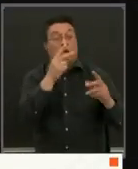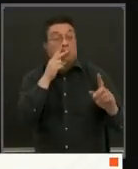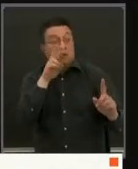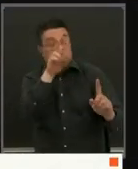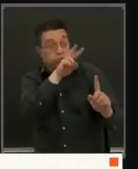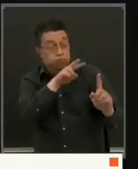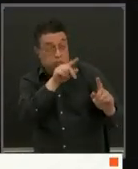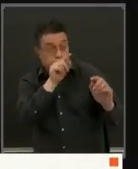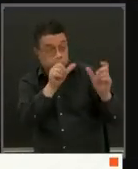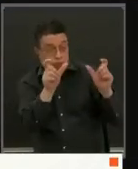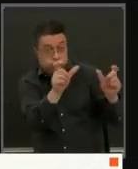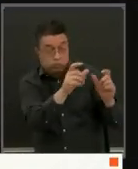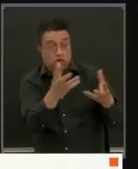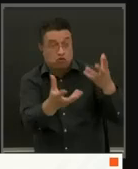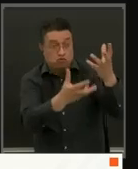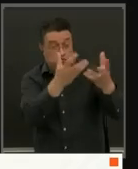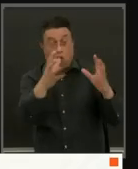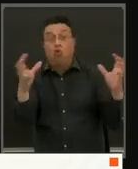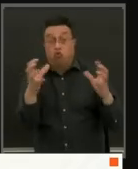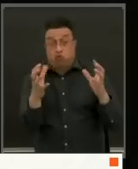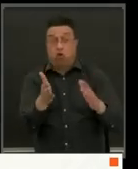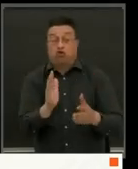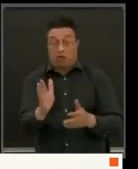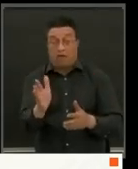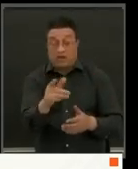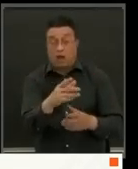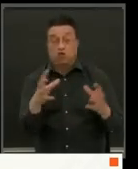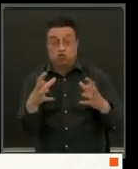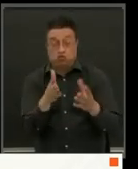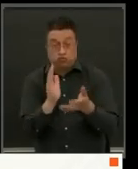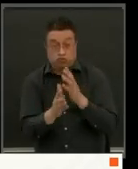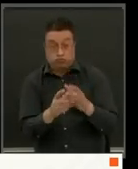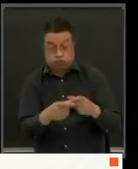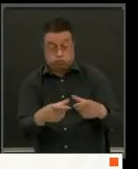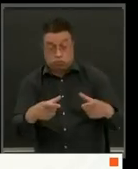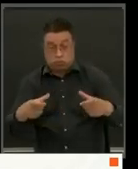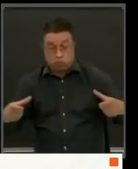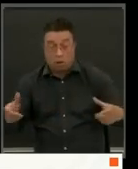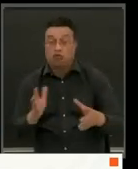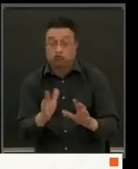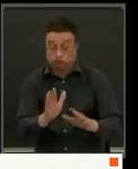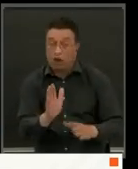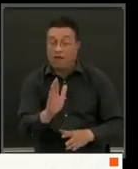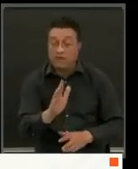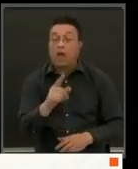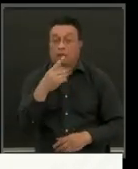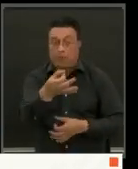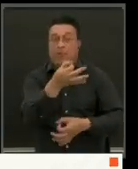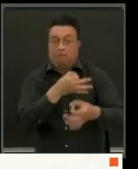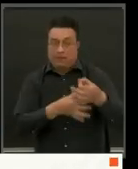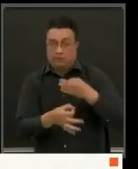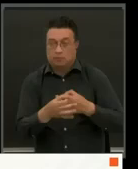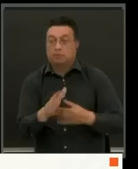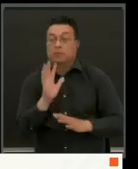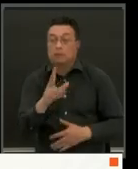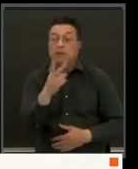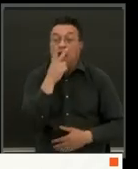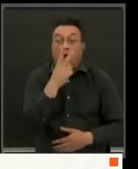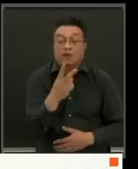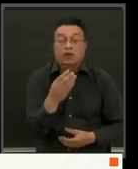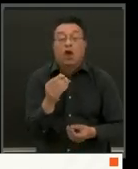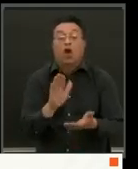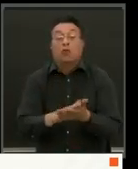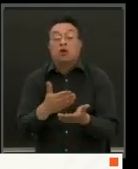el incendio presenta intensidad alta, de alta velocidad también, y propagación, es lo que nos han dicho. Hay que ver cómo se evalúa